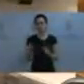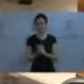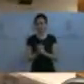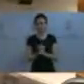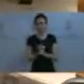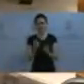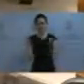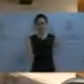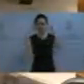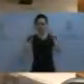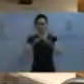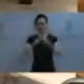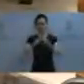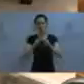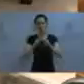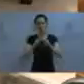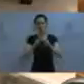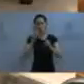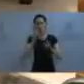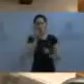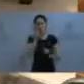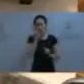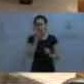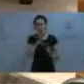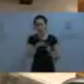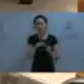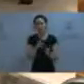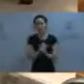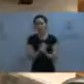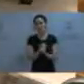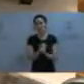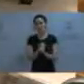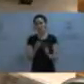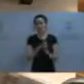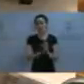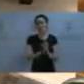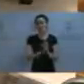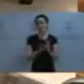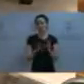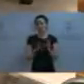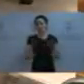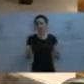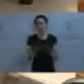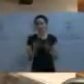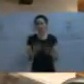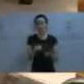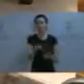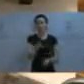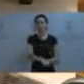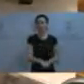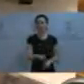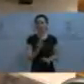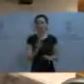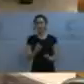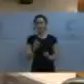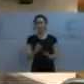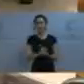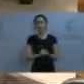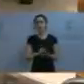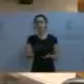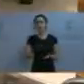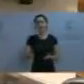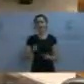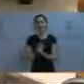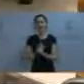formación, escuelas-taller, talleres de empleo, el programa Actívate, ayudas a la contratación de técnicos de empleo y